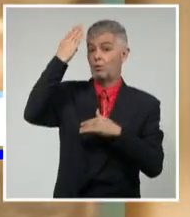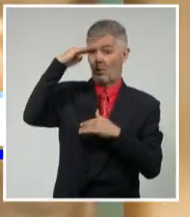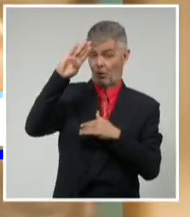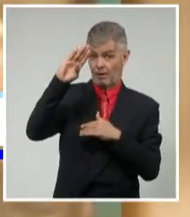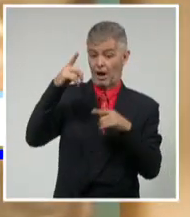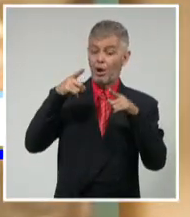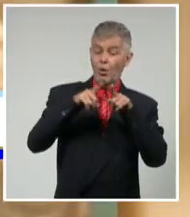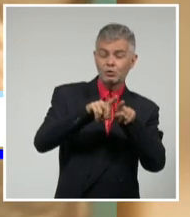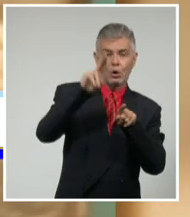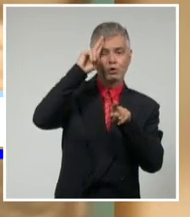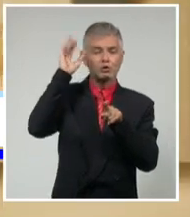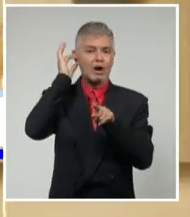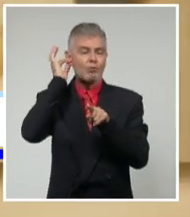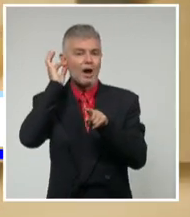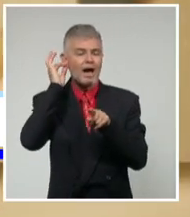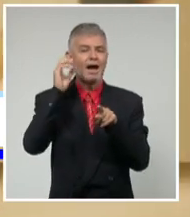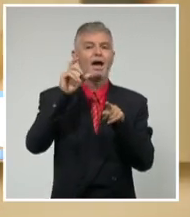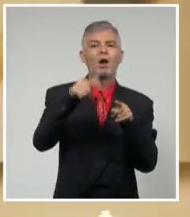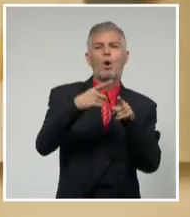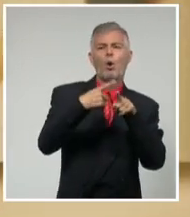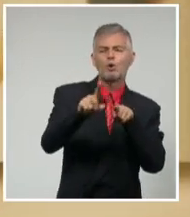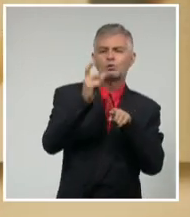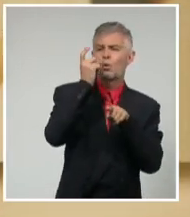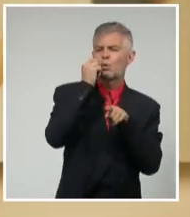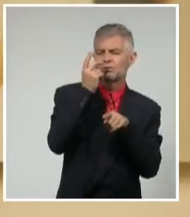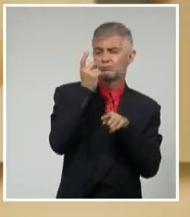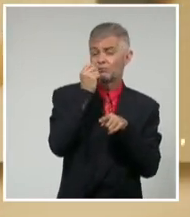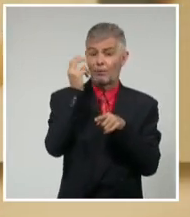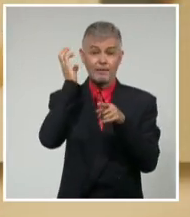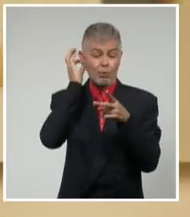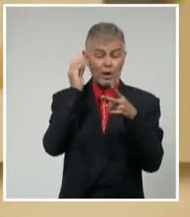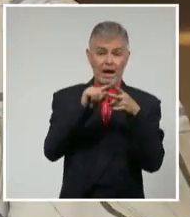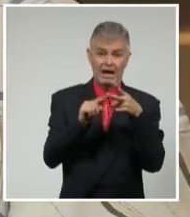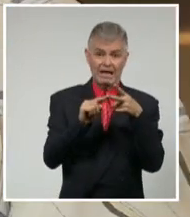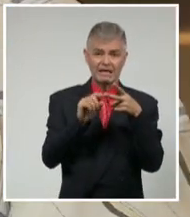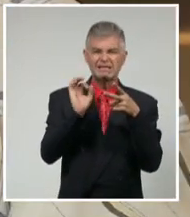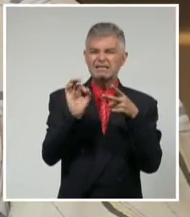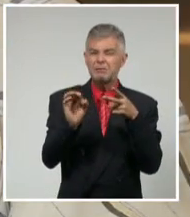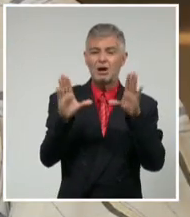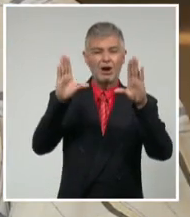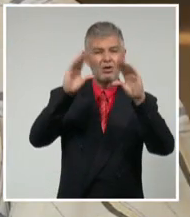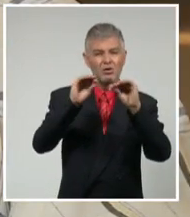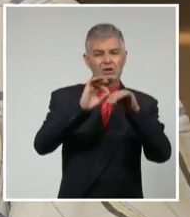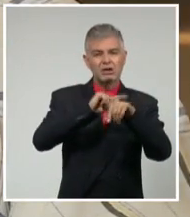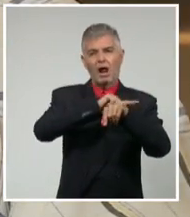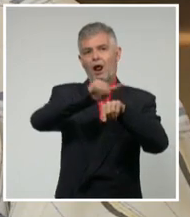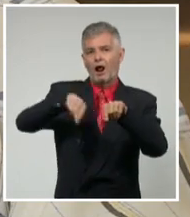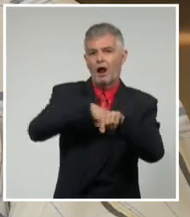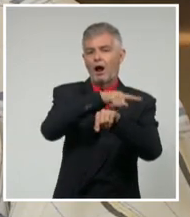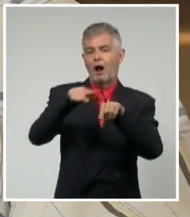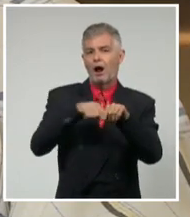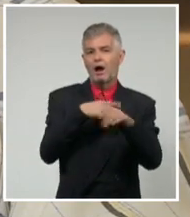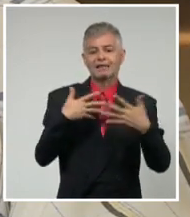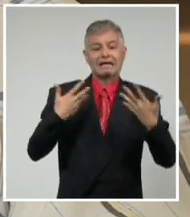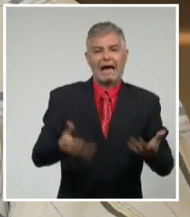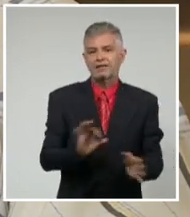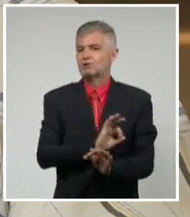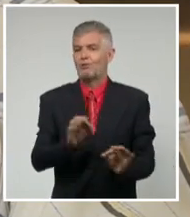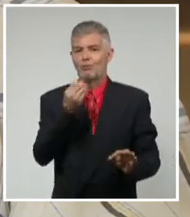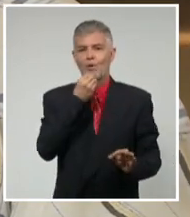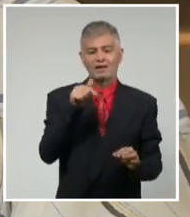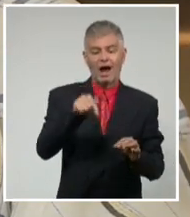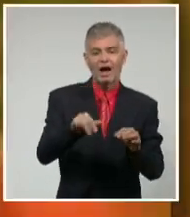doctora Concepción Campa, el doctor Gustavo Sierra no olvida aquellas noches largas sin descanso por años en el Instituto